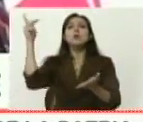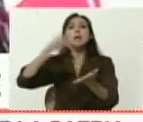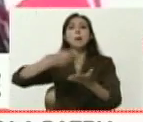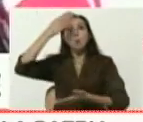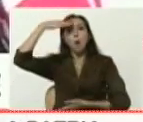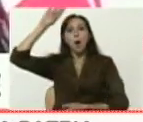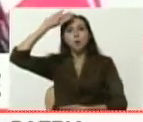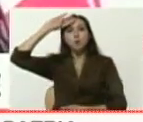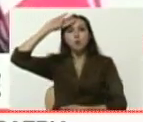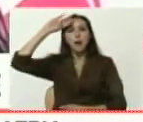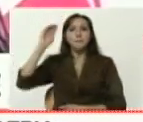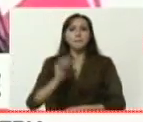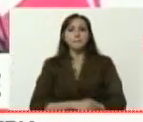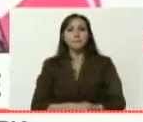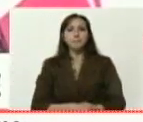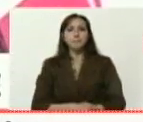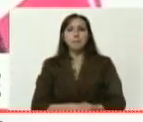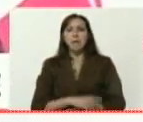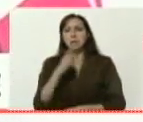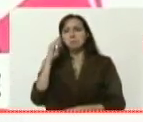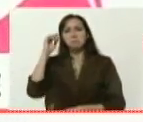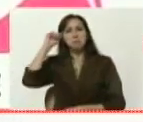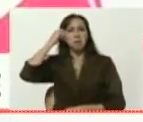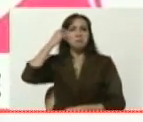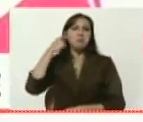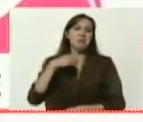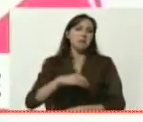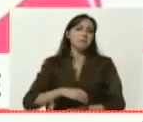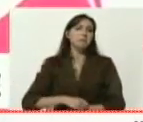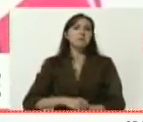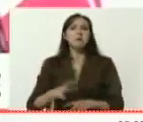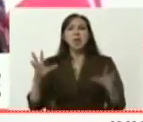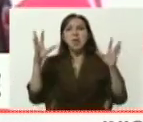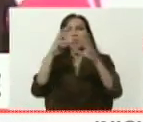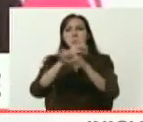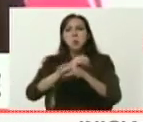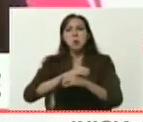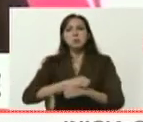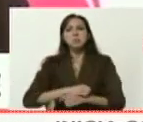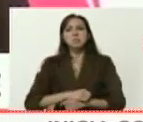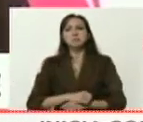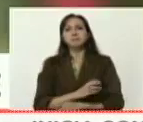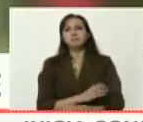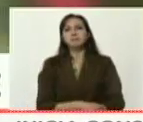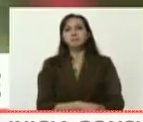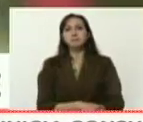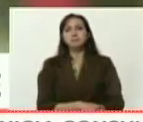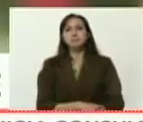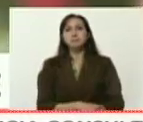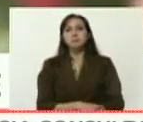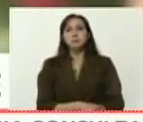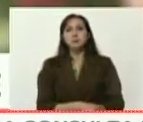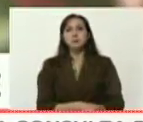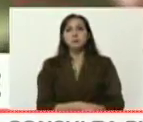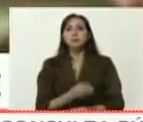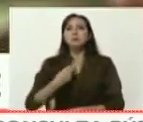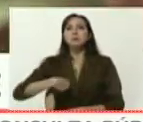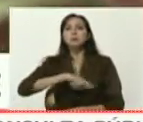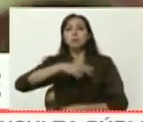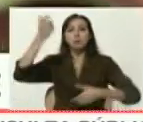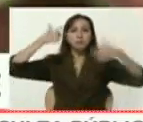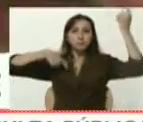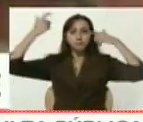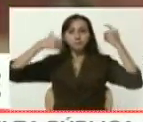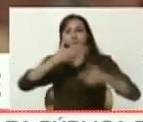llamo una noche larga en La Habana, entre nuestro comandante Chávez